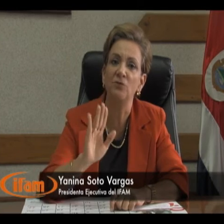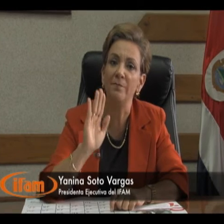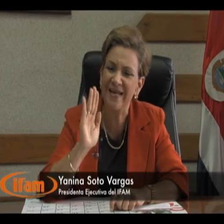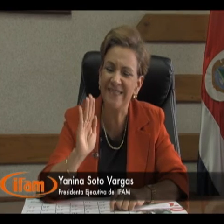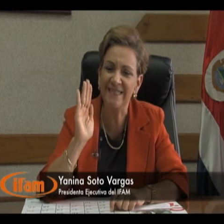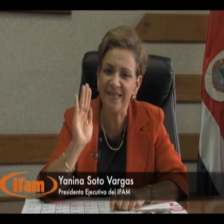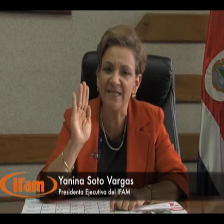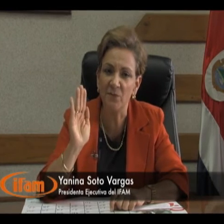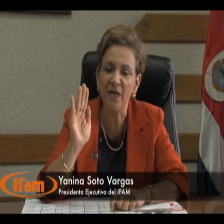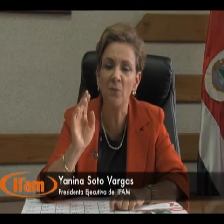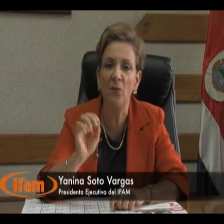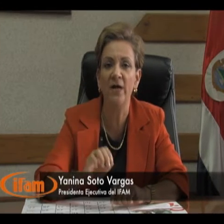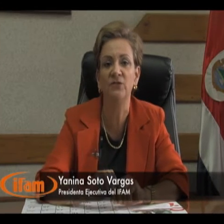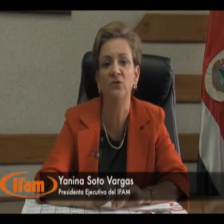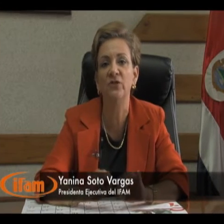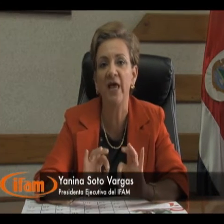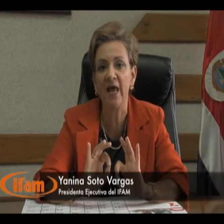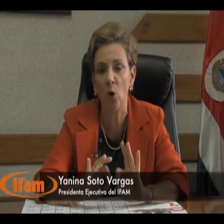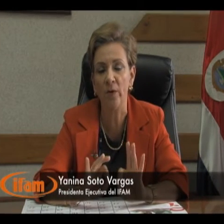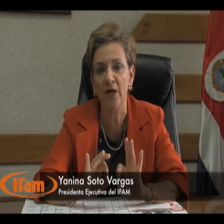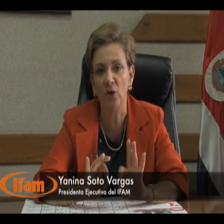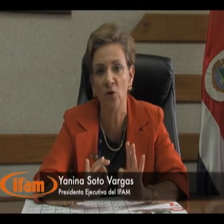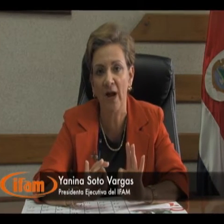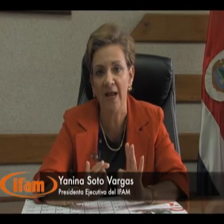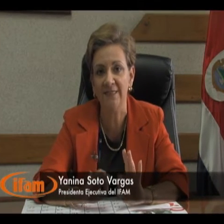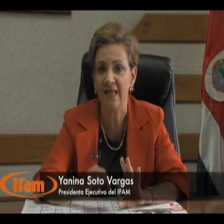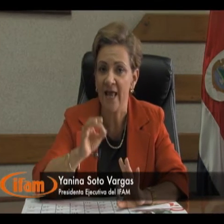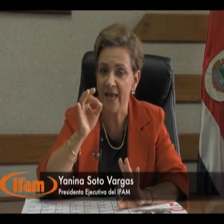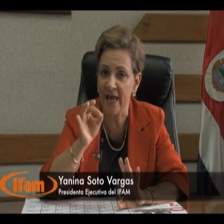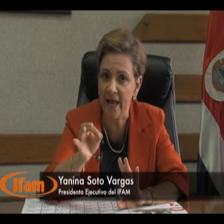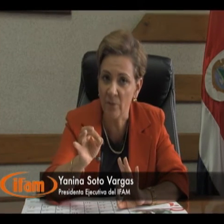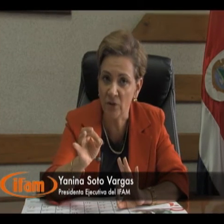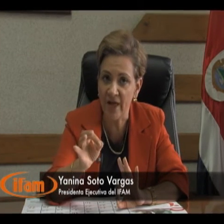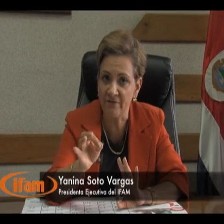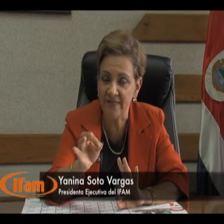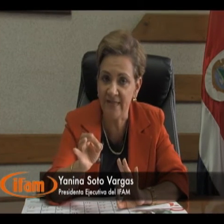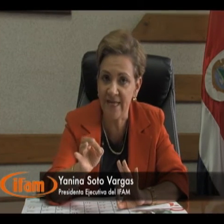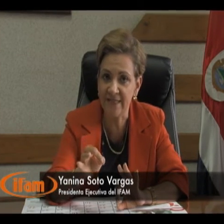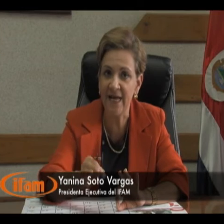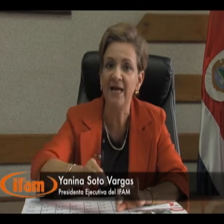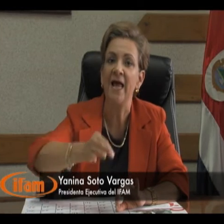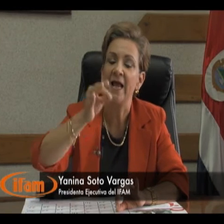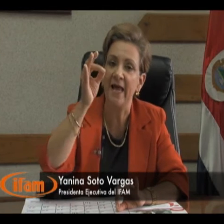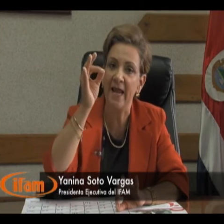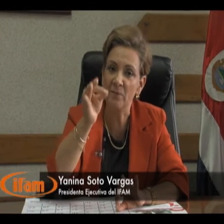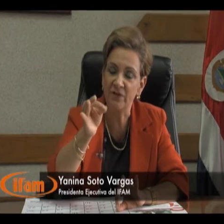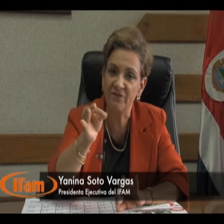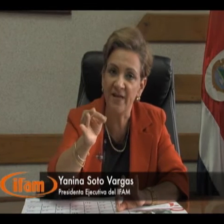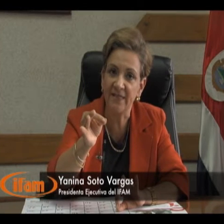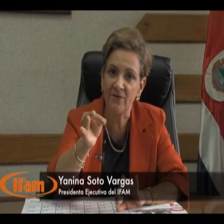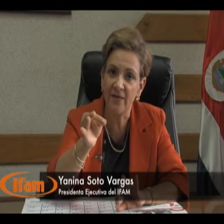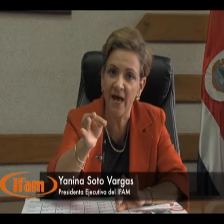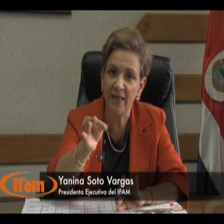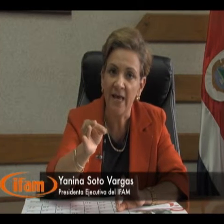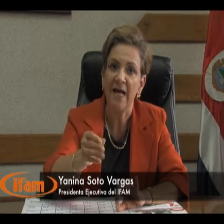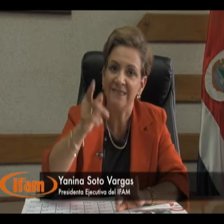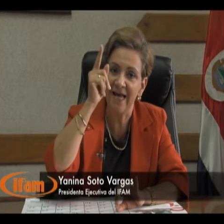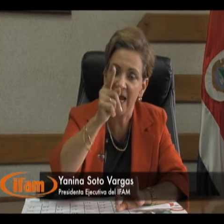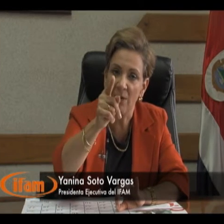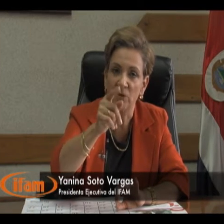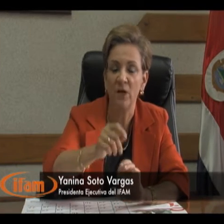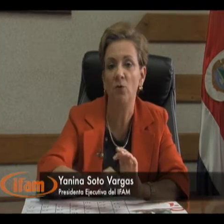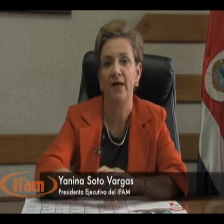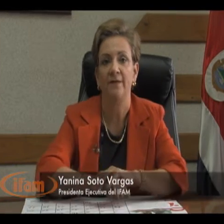para los más de 6 mil puestos en gobiernos locales. Queremos eficiencia, queremos efectividad.